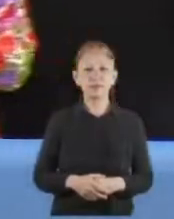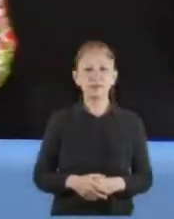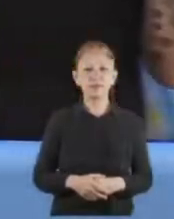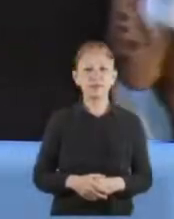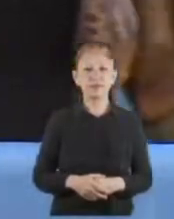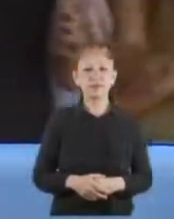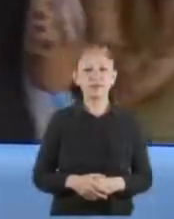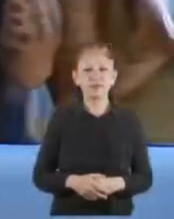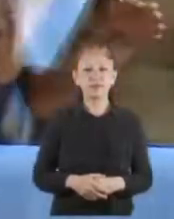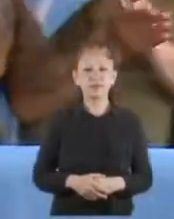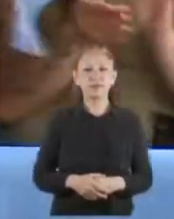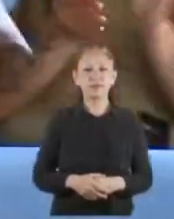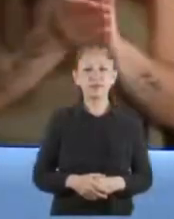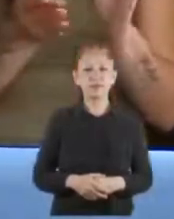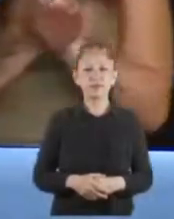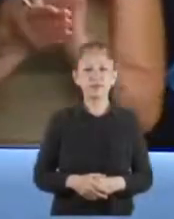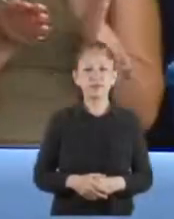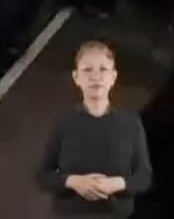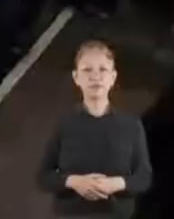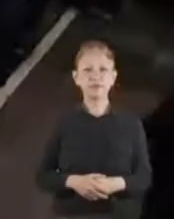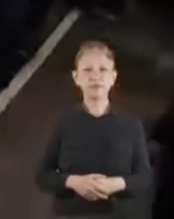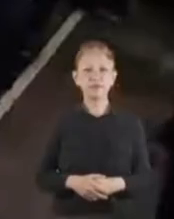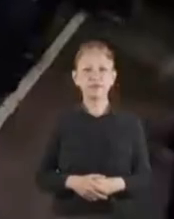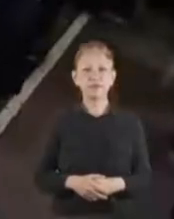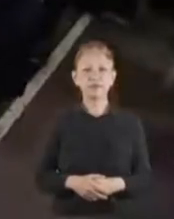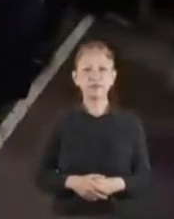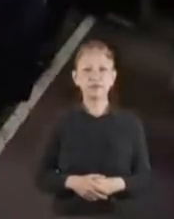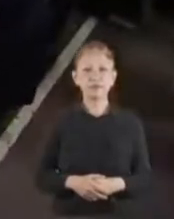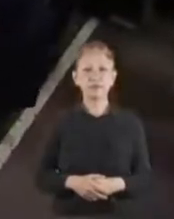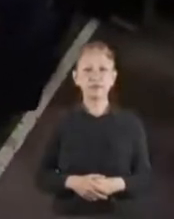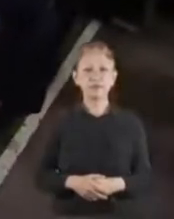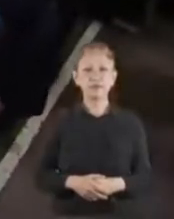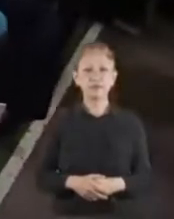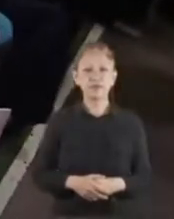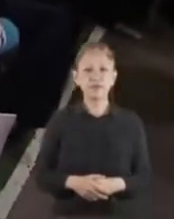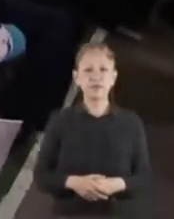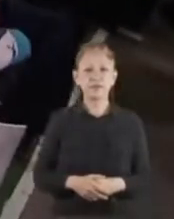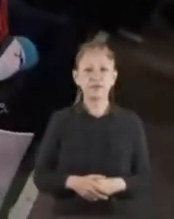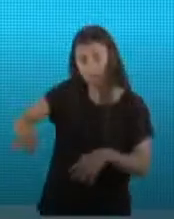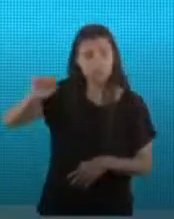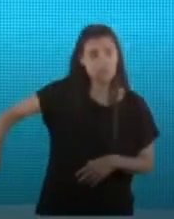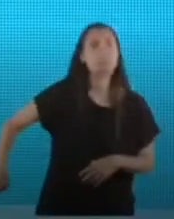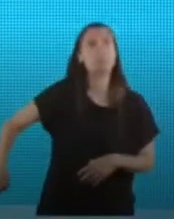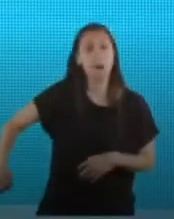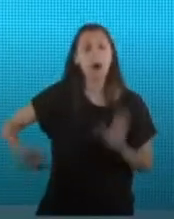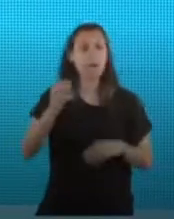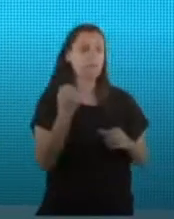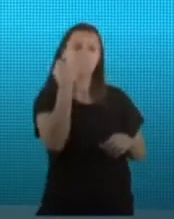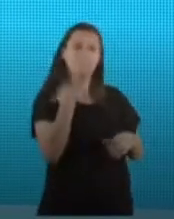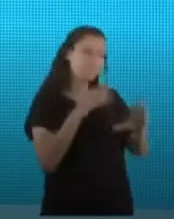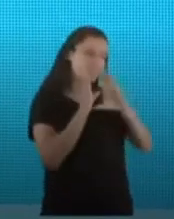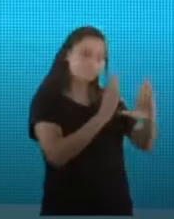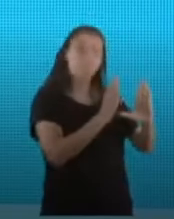amigos y muchas veces obligaciones y hasta trabajo para ocuparse de